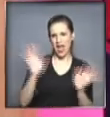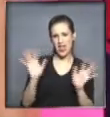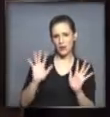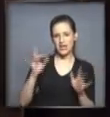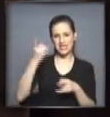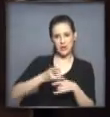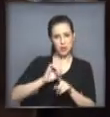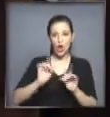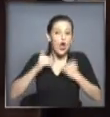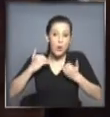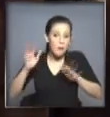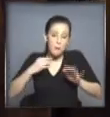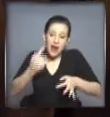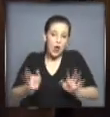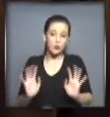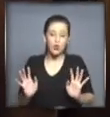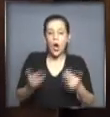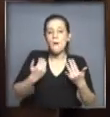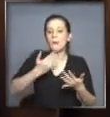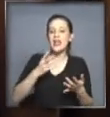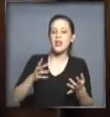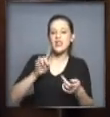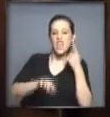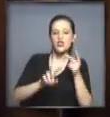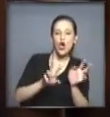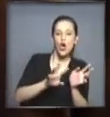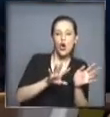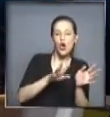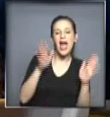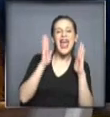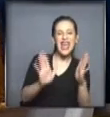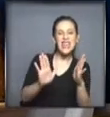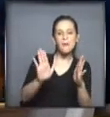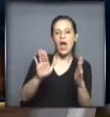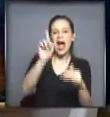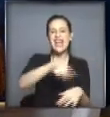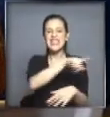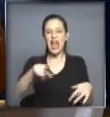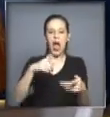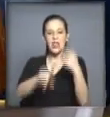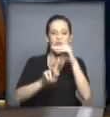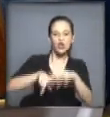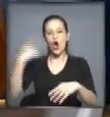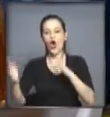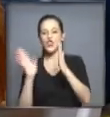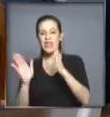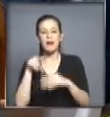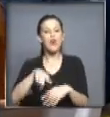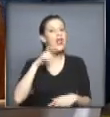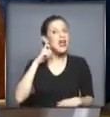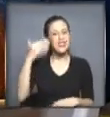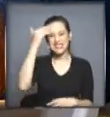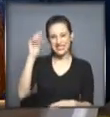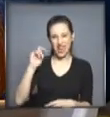No siempre. No sé, pregunto. Uno puede saltear etapas. Ah, bueno. Por la madurez que quiera tomar. ¿Qué edad tenés vos?